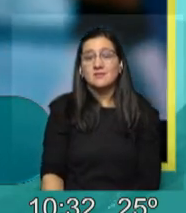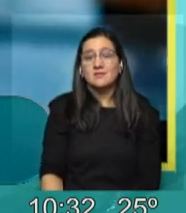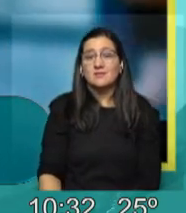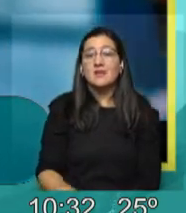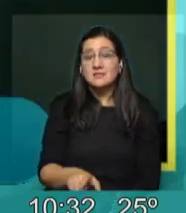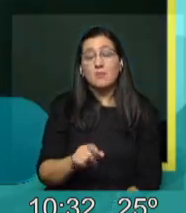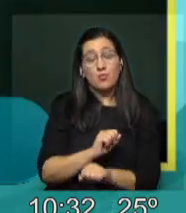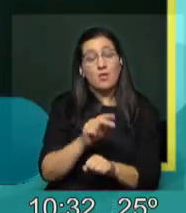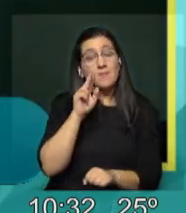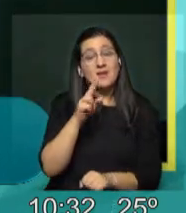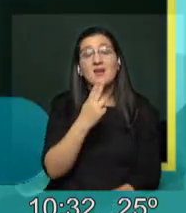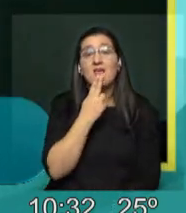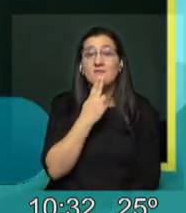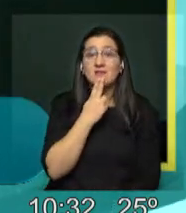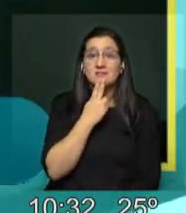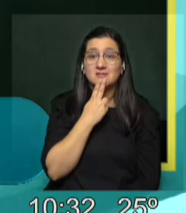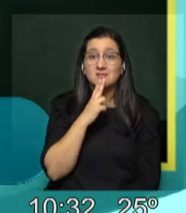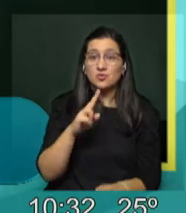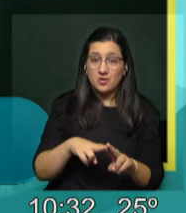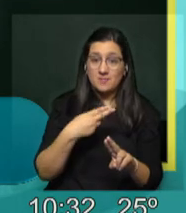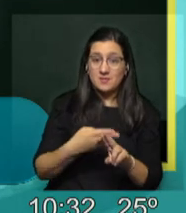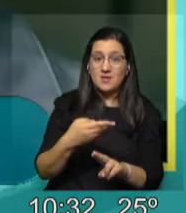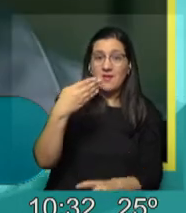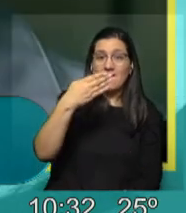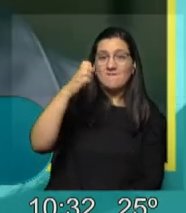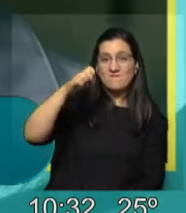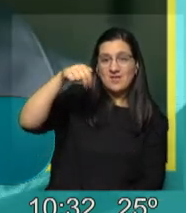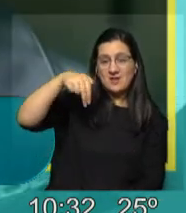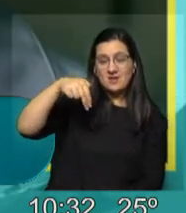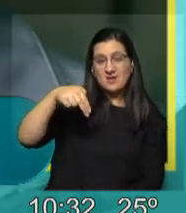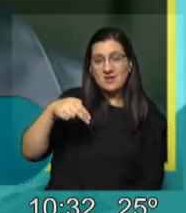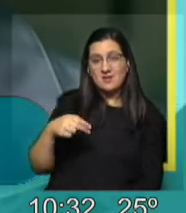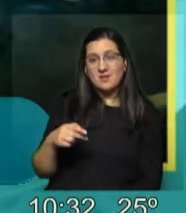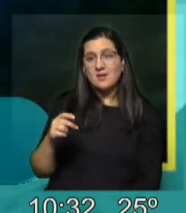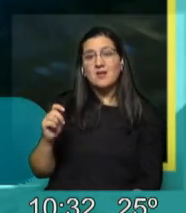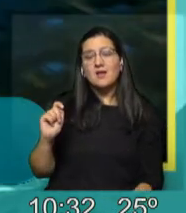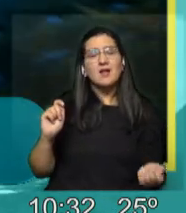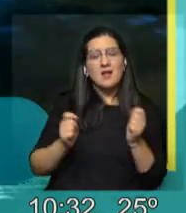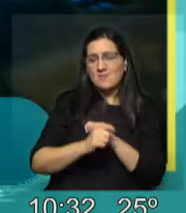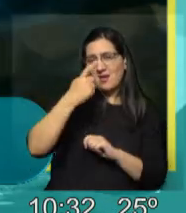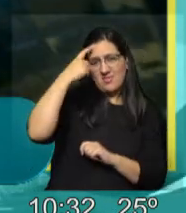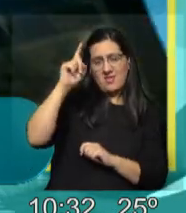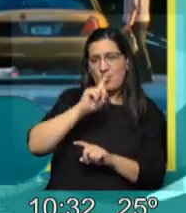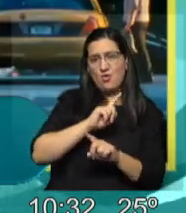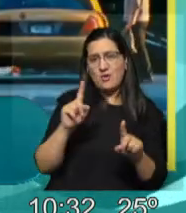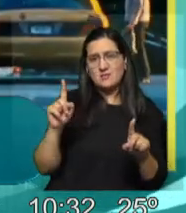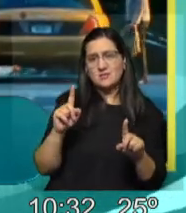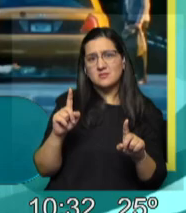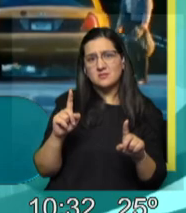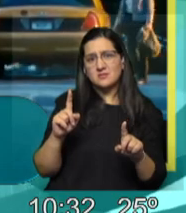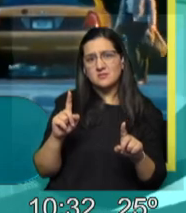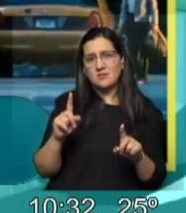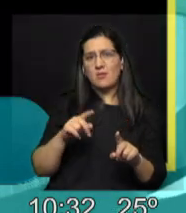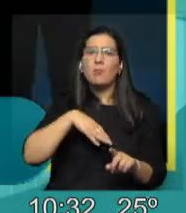Está en Netflix también, véanla. Y repito, Ben Stiller, sáquense los prejuicios, no es